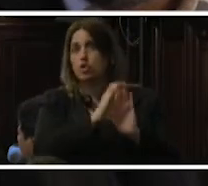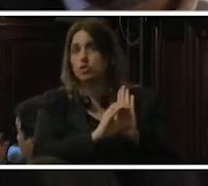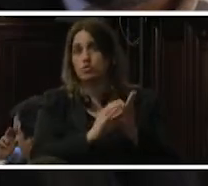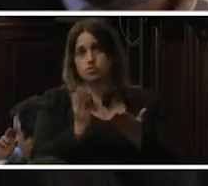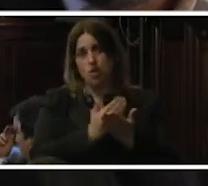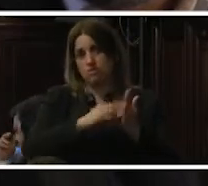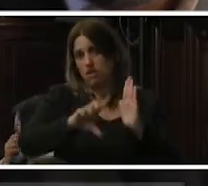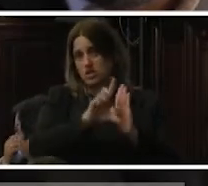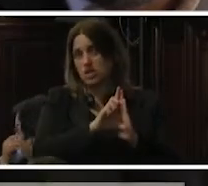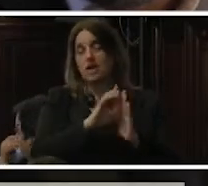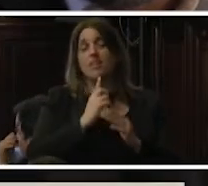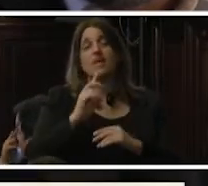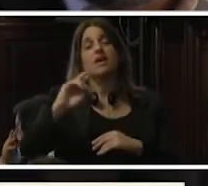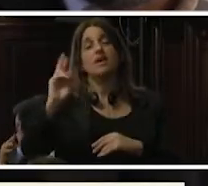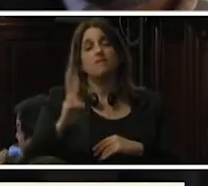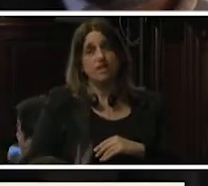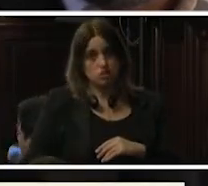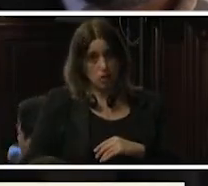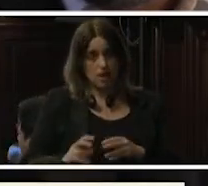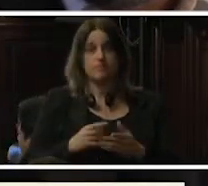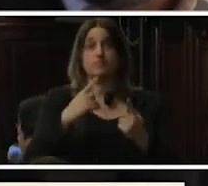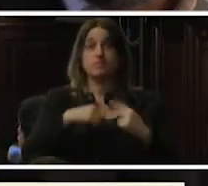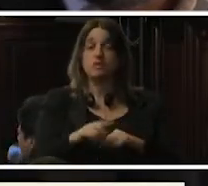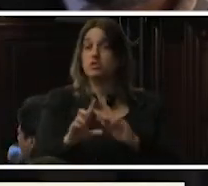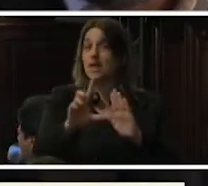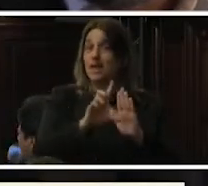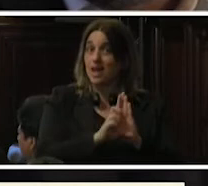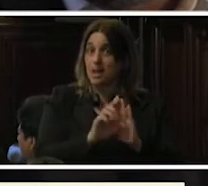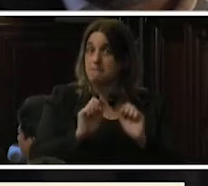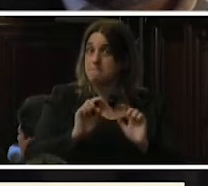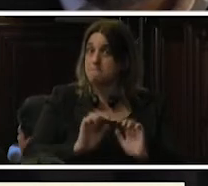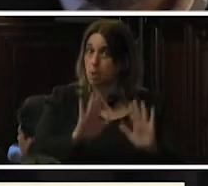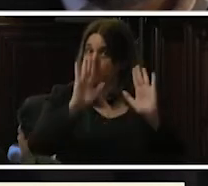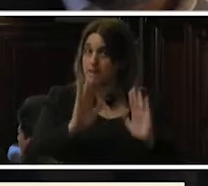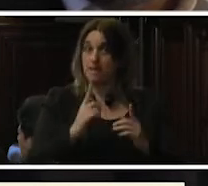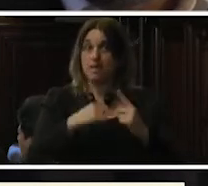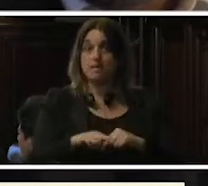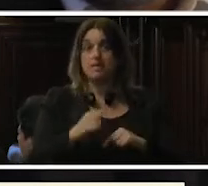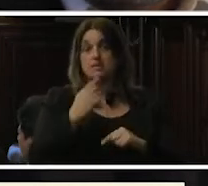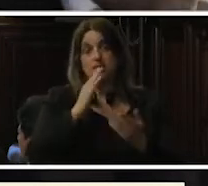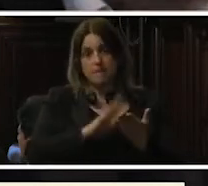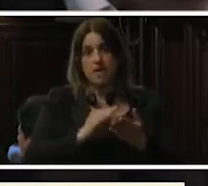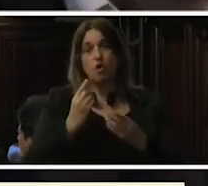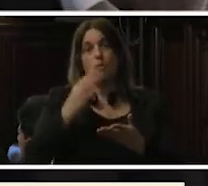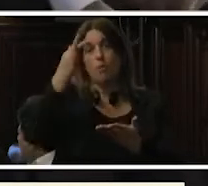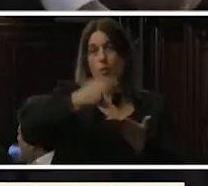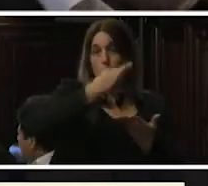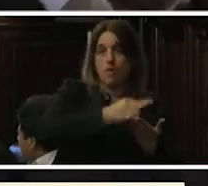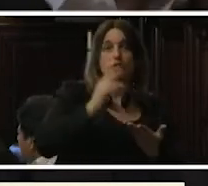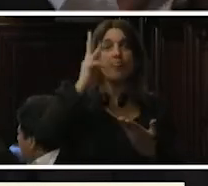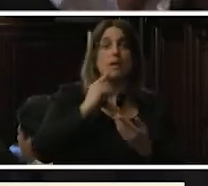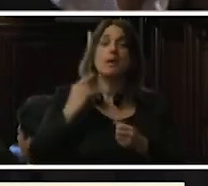República Bolivariana de Venezuela, en la Ley Orgánica de Pueblos y Comunidades Indígenas y en